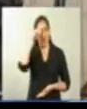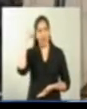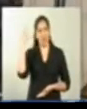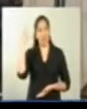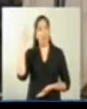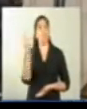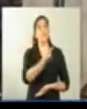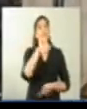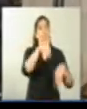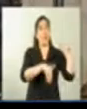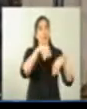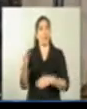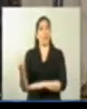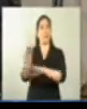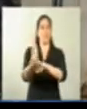electa